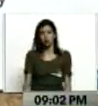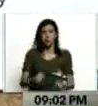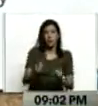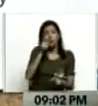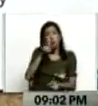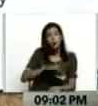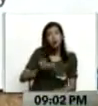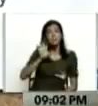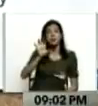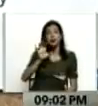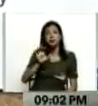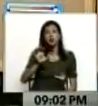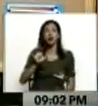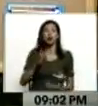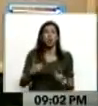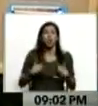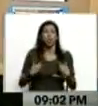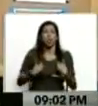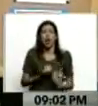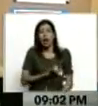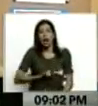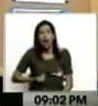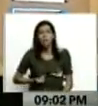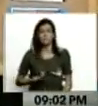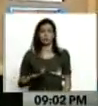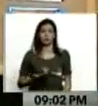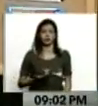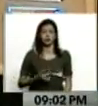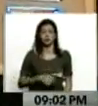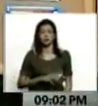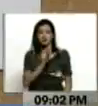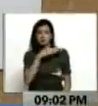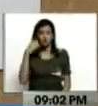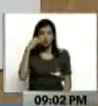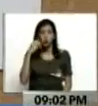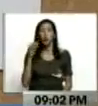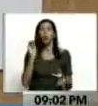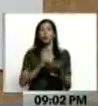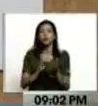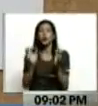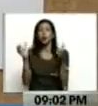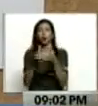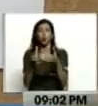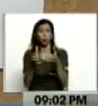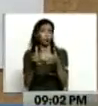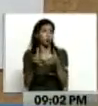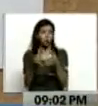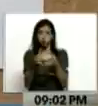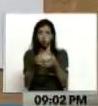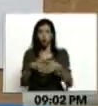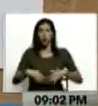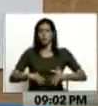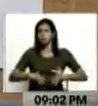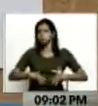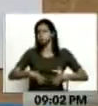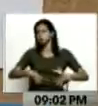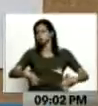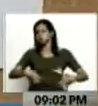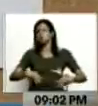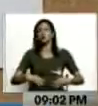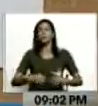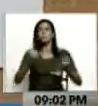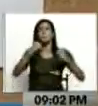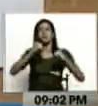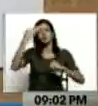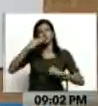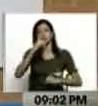sufren escasez de comida y medicina preocupado por los soldados el tipo no otra vez Un grupo se llena los